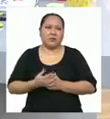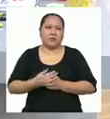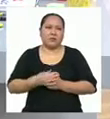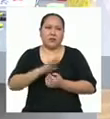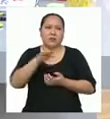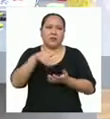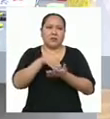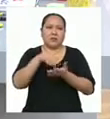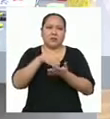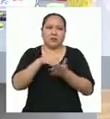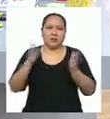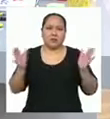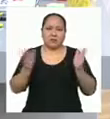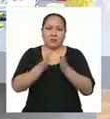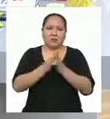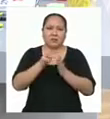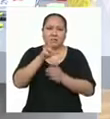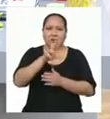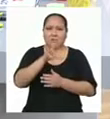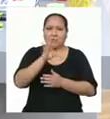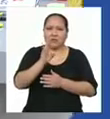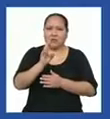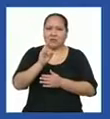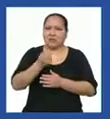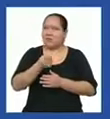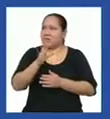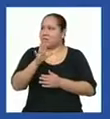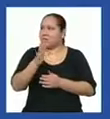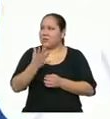del total de datos es 37,5.